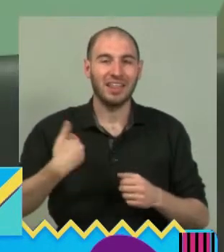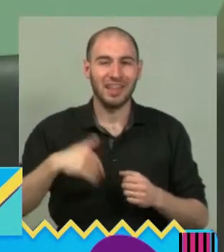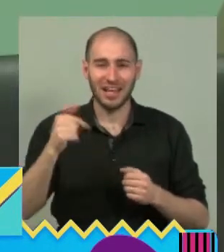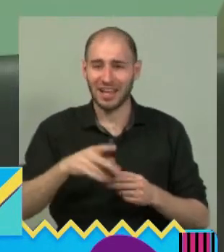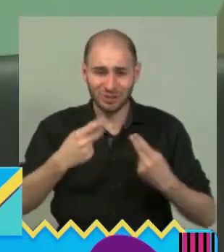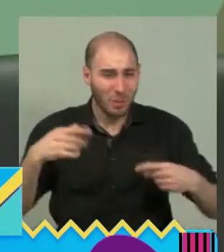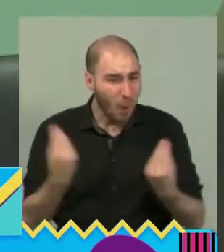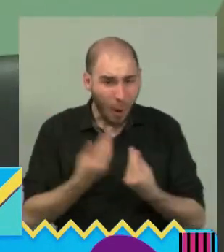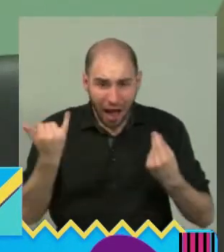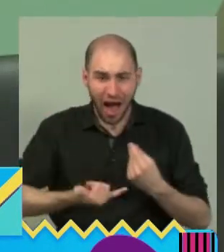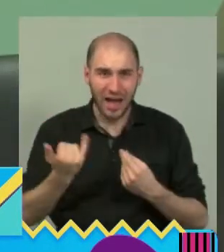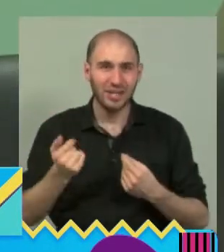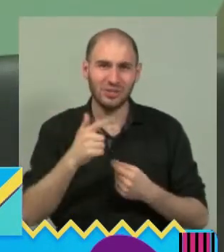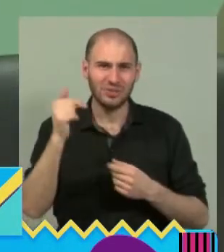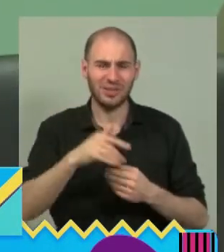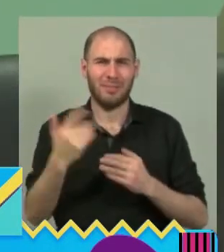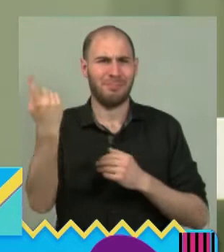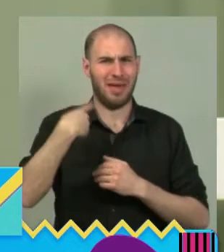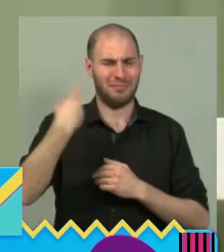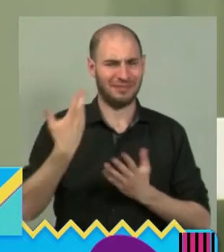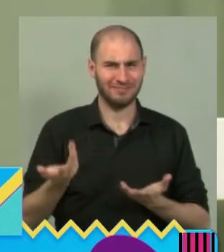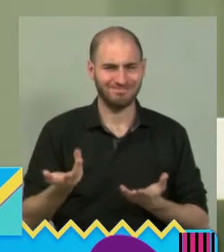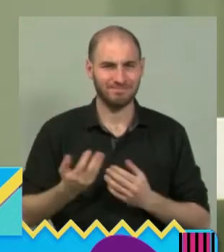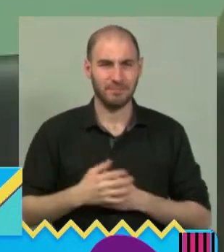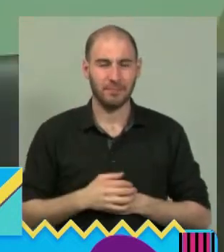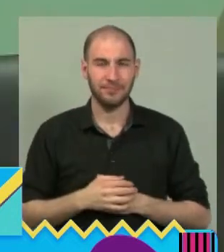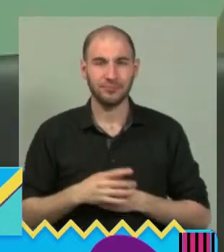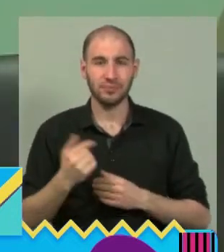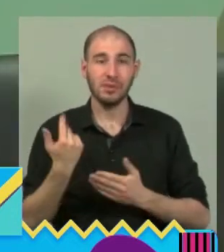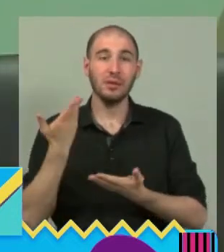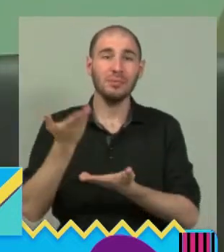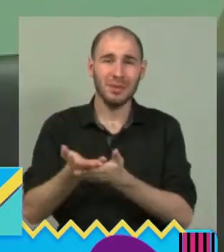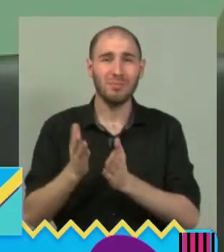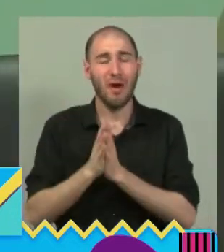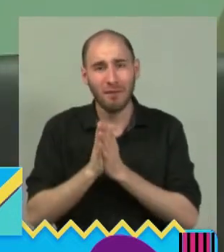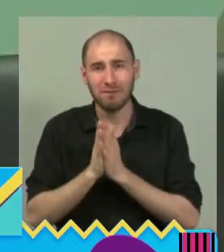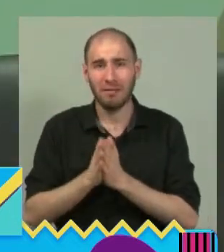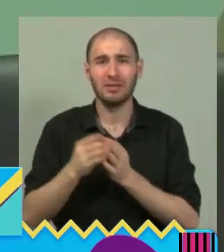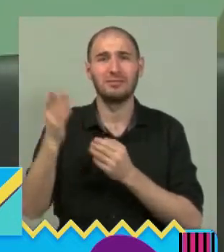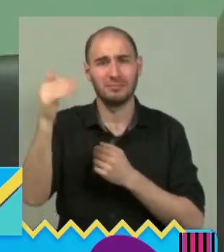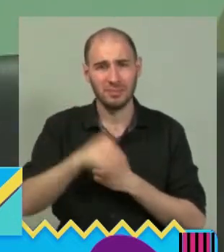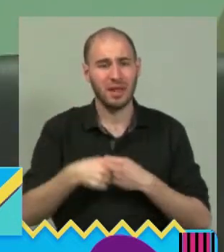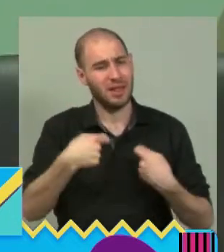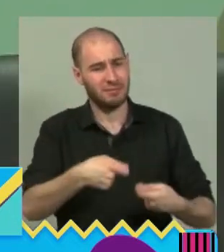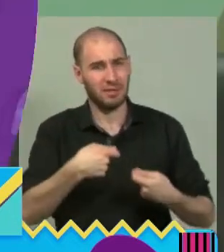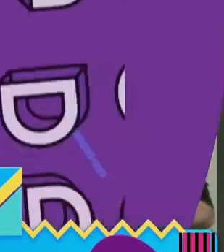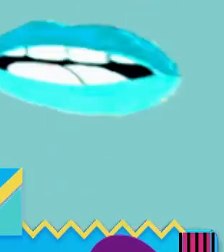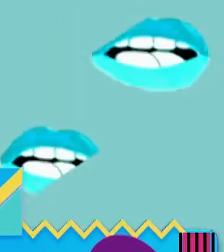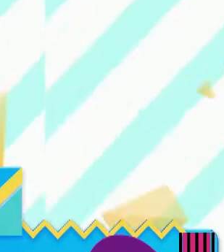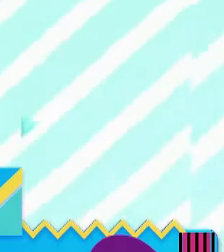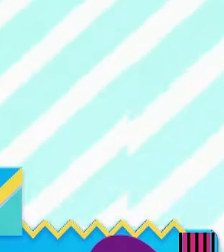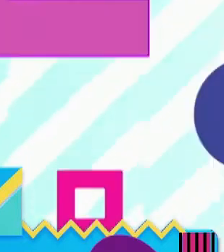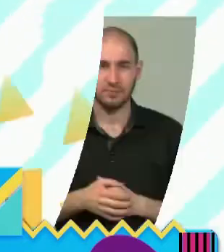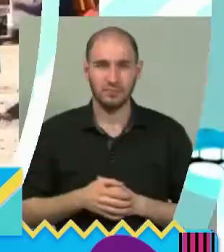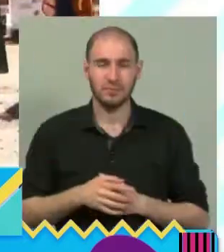tan rica estemos tan condicionados ¿a qué? A pedirle de rodillas que vengan a hacer inversiones.